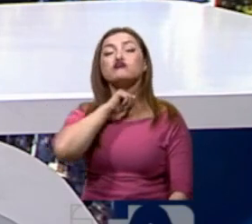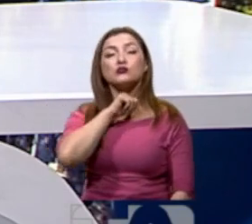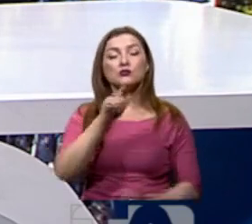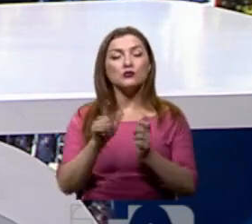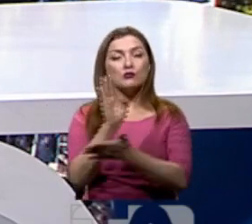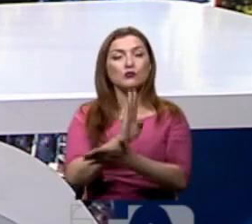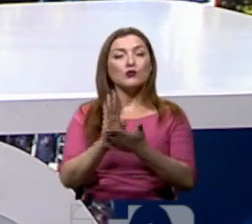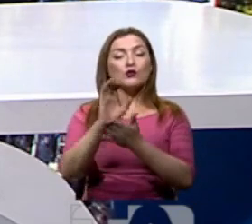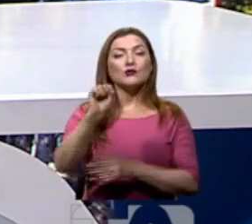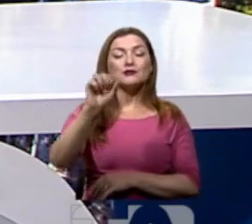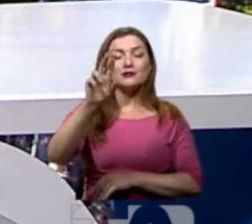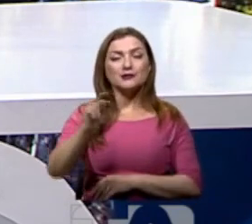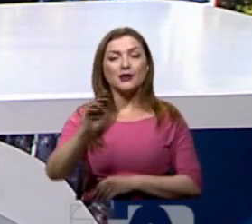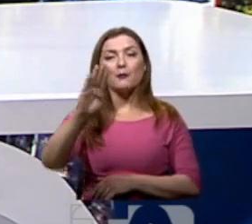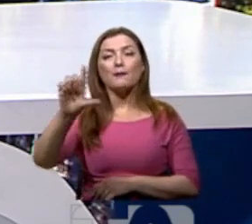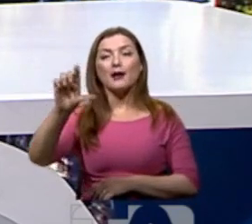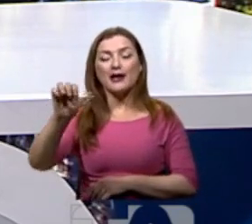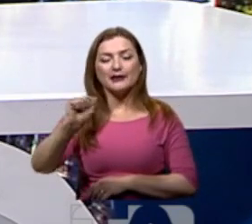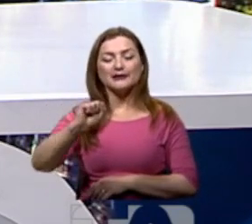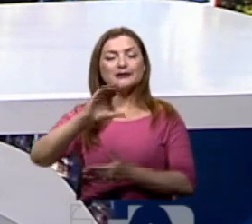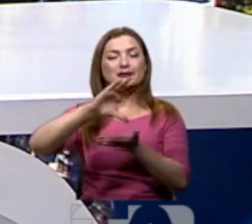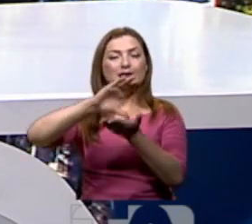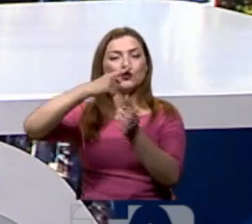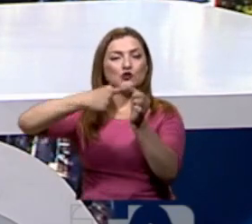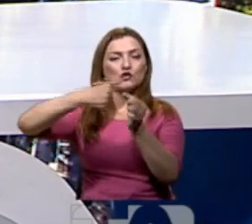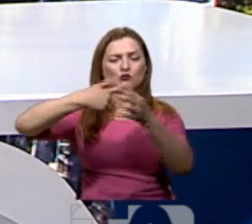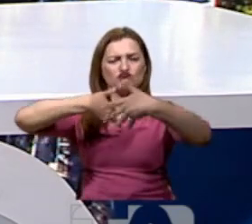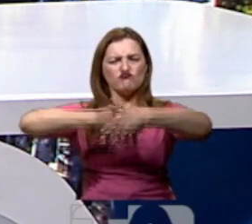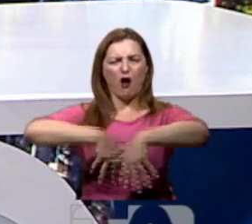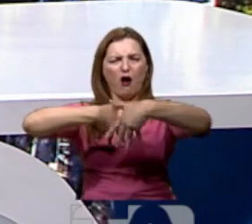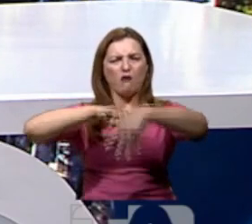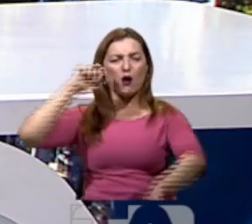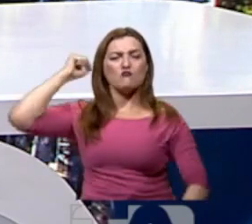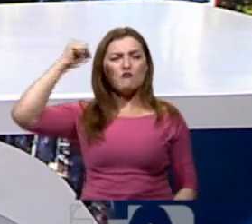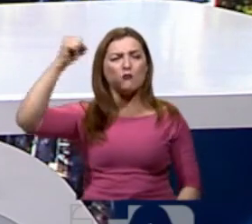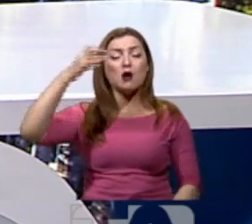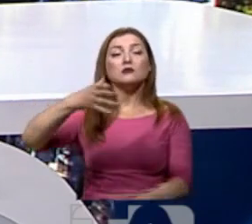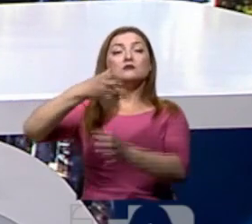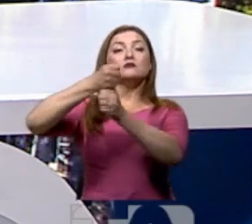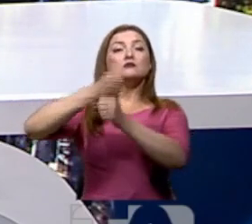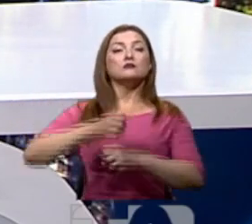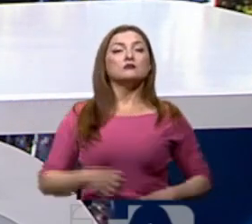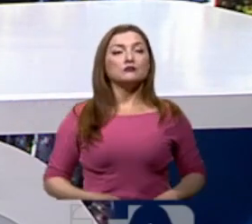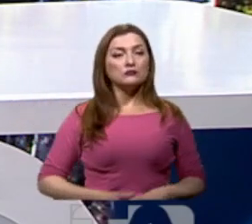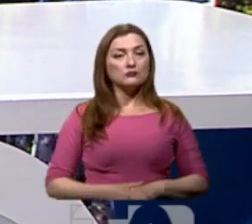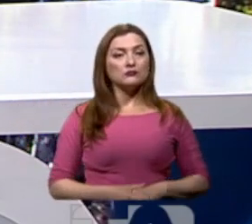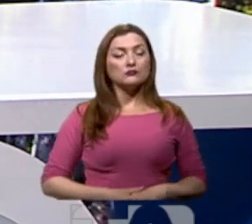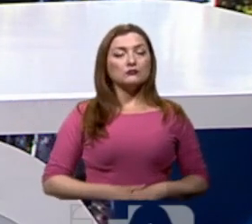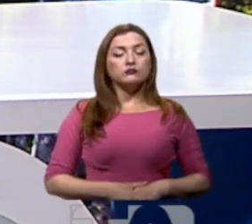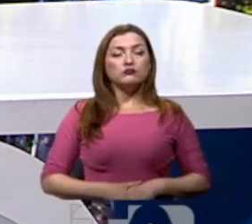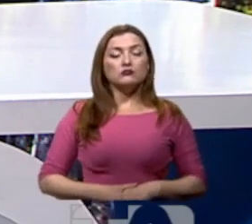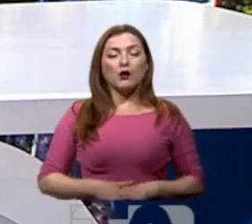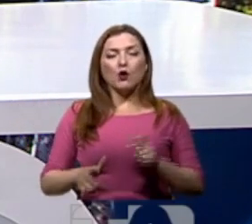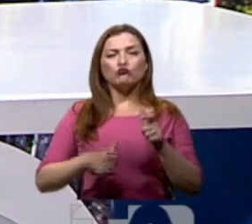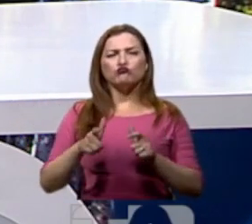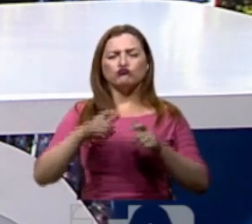de San Blas, en el centro de Quito, salieron a las calles para exigir seguridad. Los moradores, por su parte, continuarán realizando